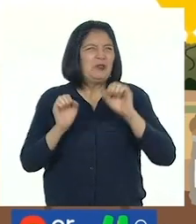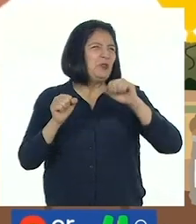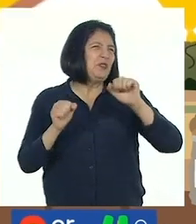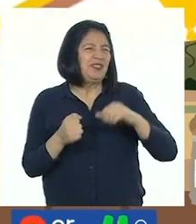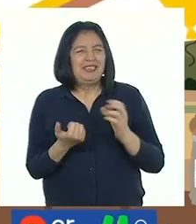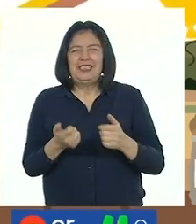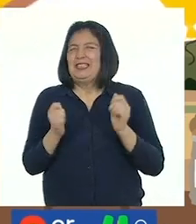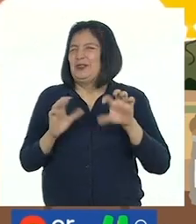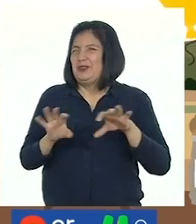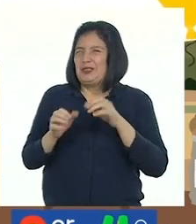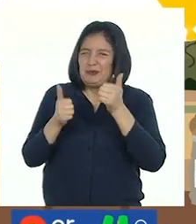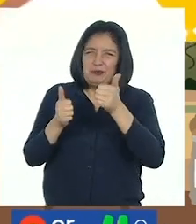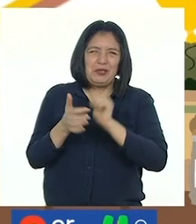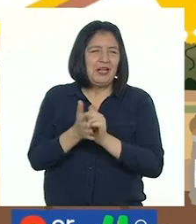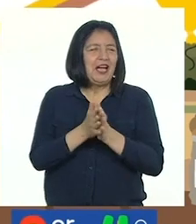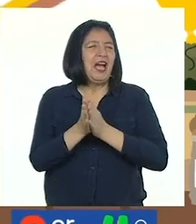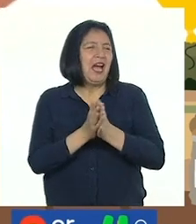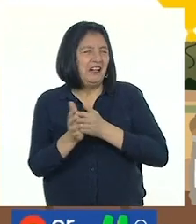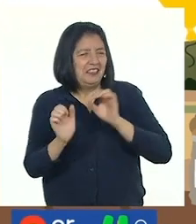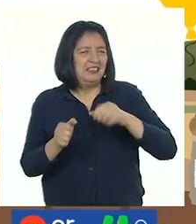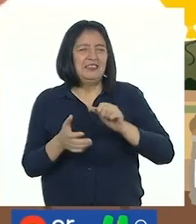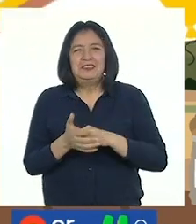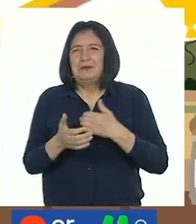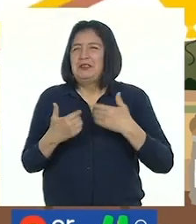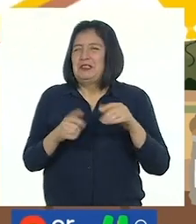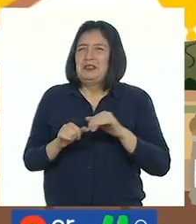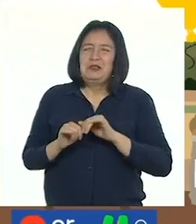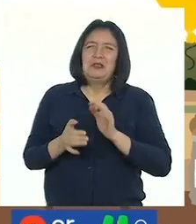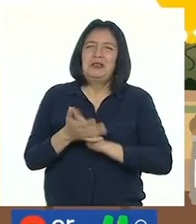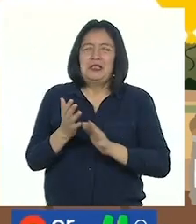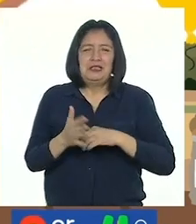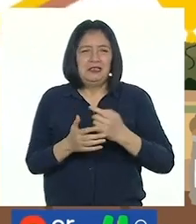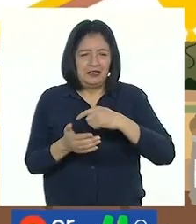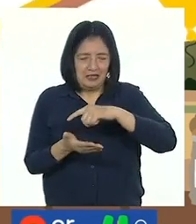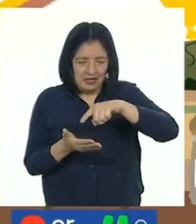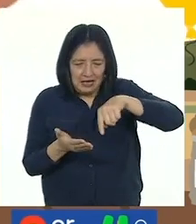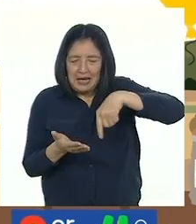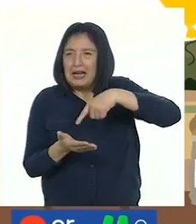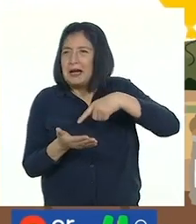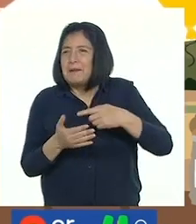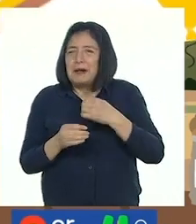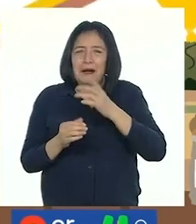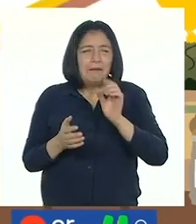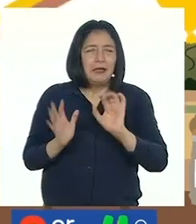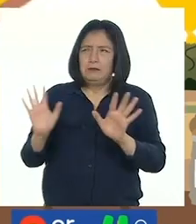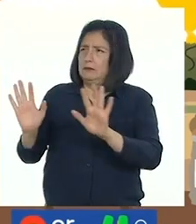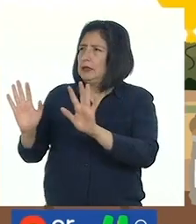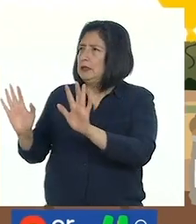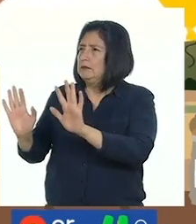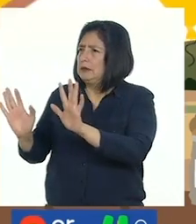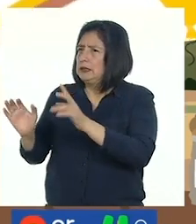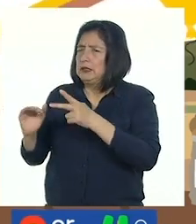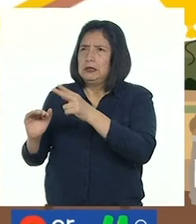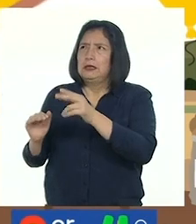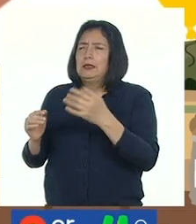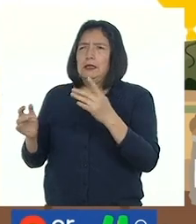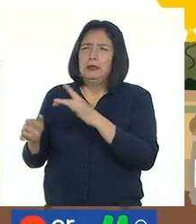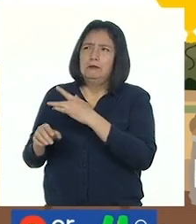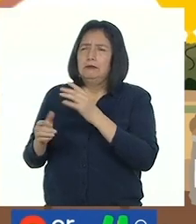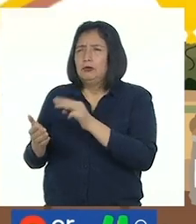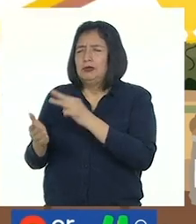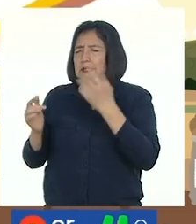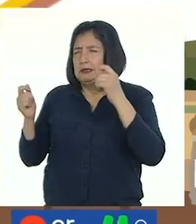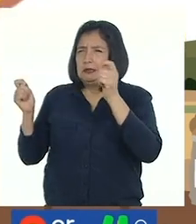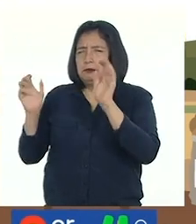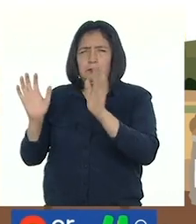¡Lo hicimos! Ahora podremos también tener el mítico puré de papa leona. ¡Basta! Corten la música de